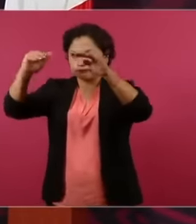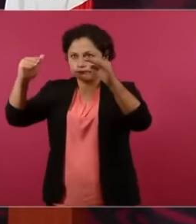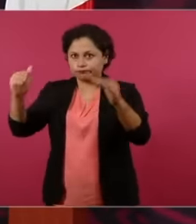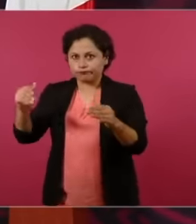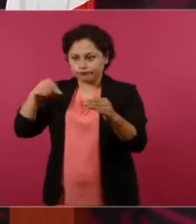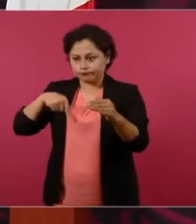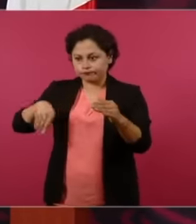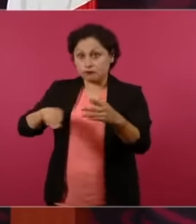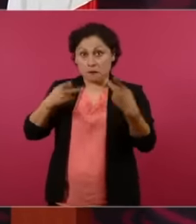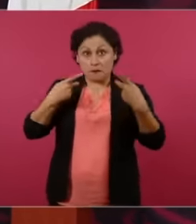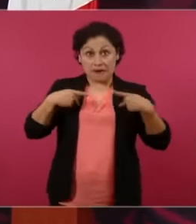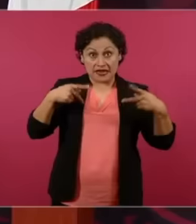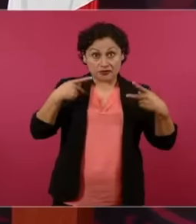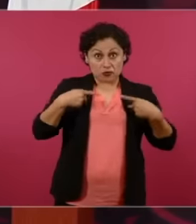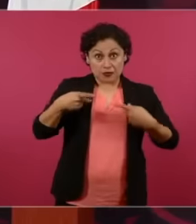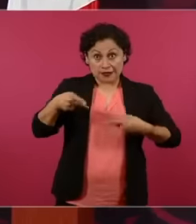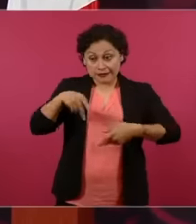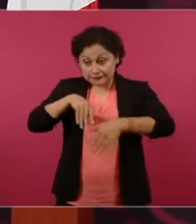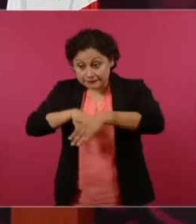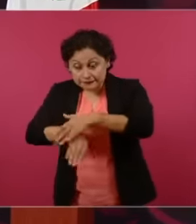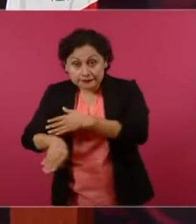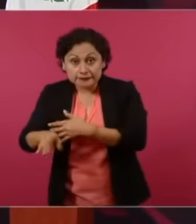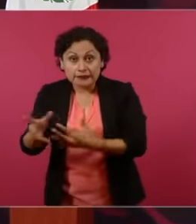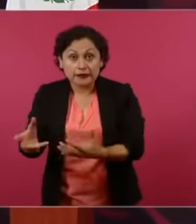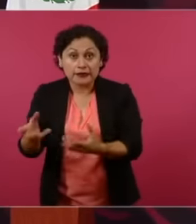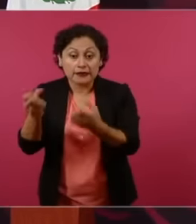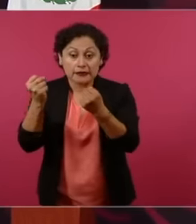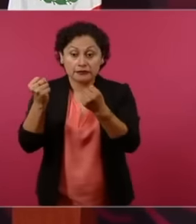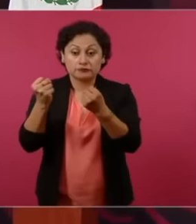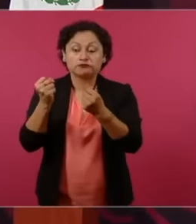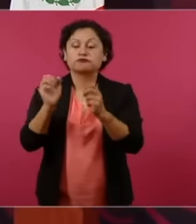tiempo todavía, pues ya llevamos,